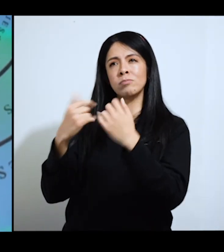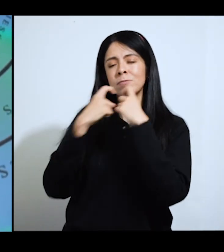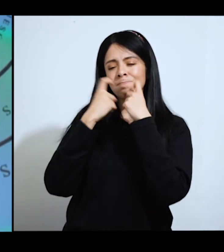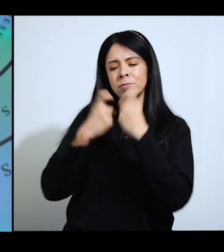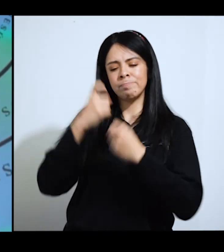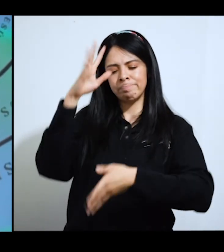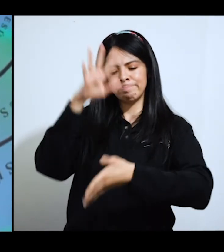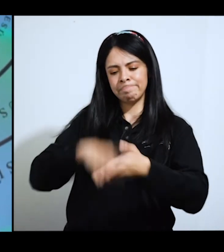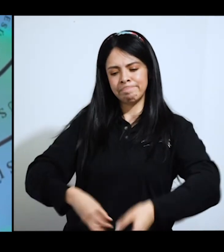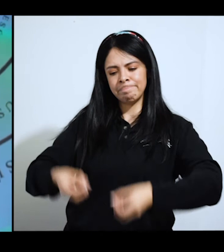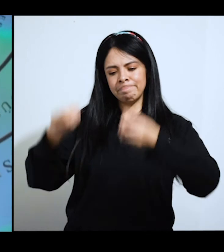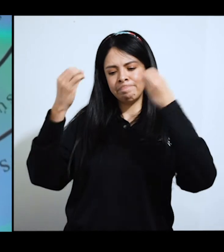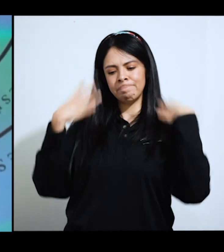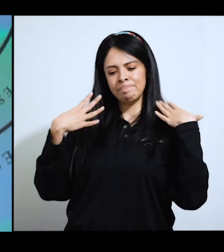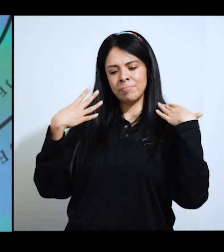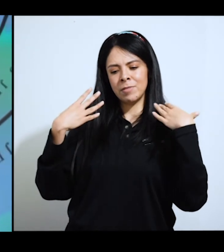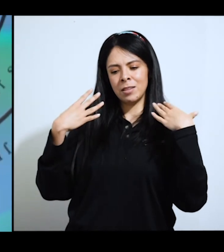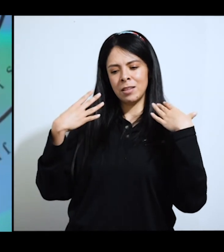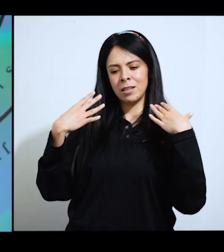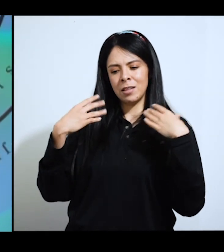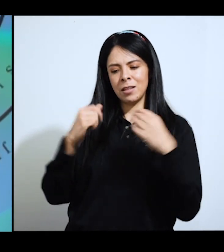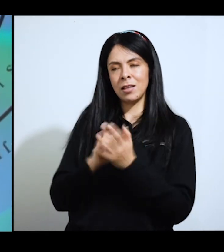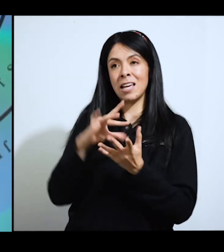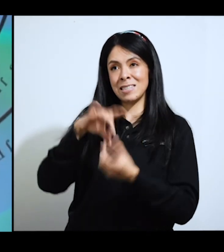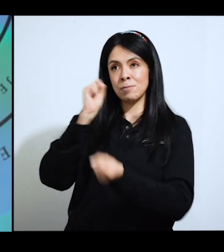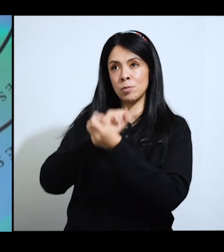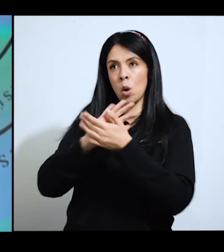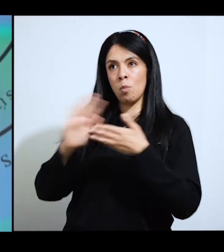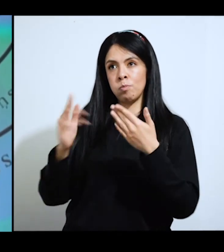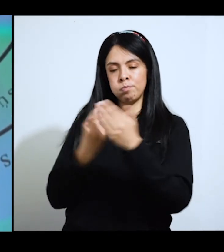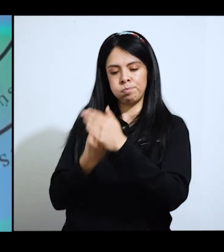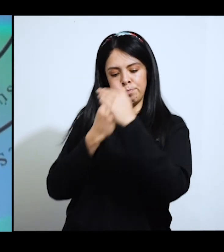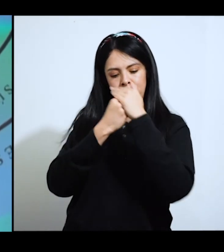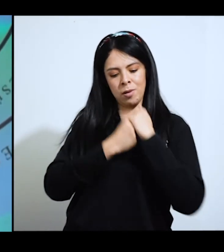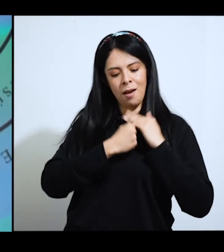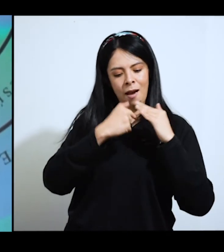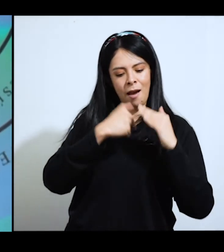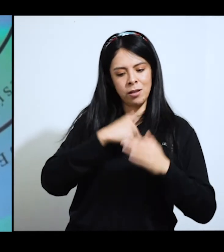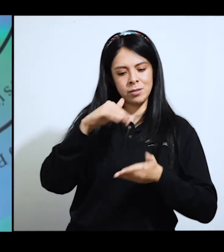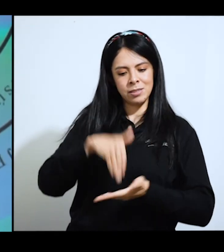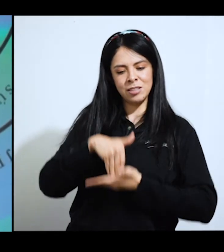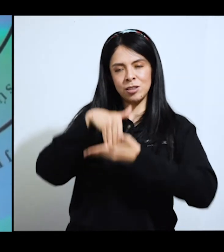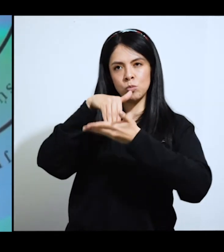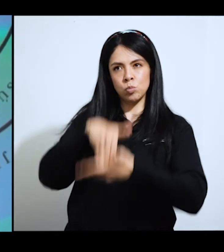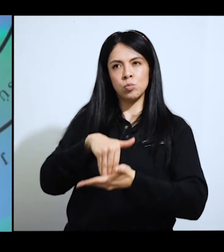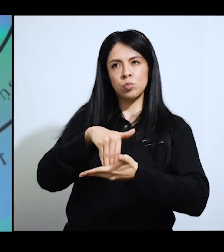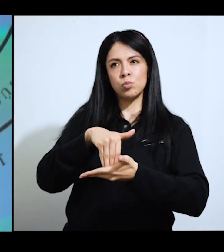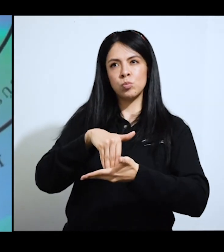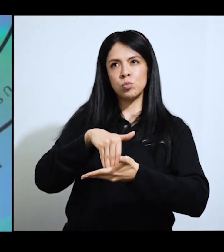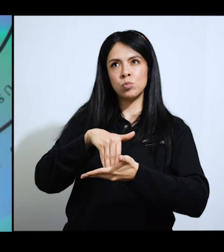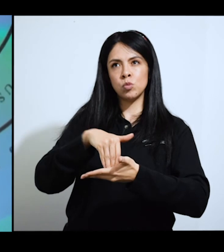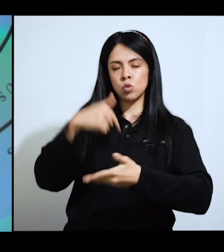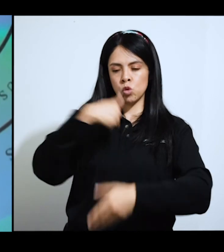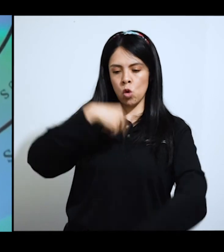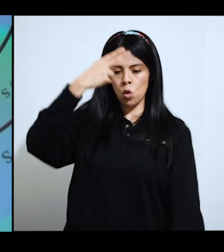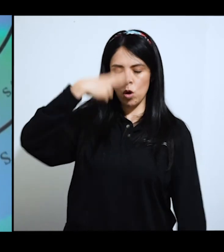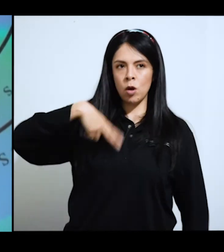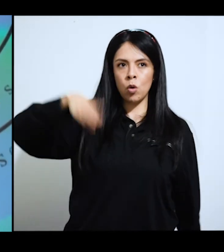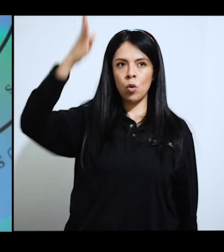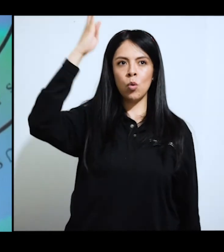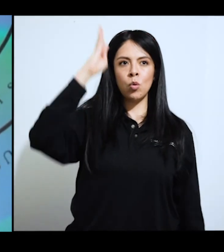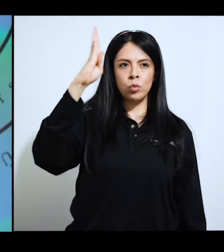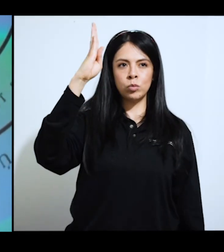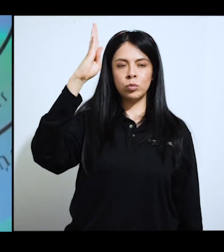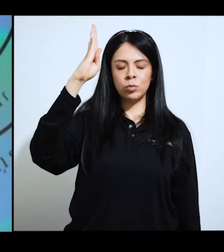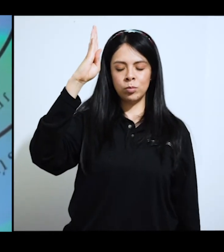el Espíritu Santo que me da la seguridad de que soy hijo de Dios.